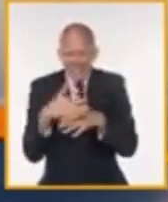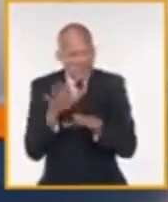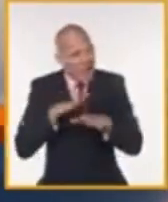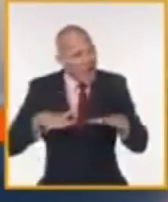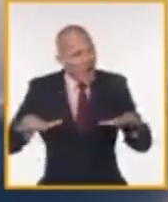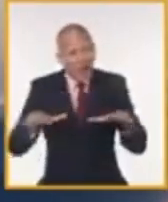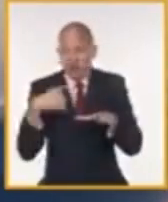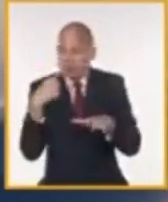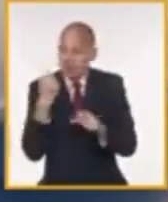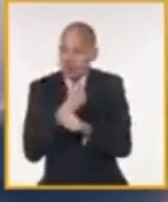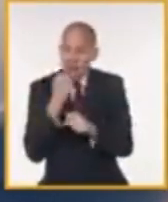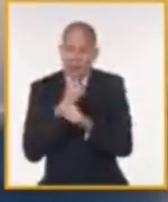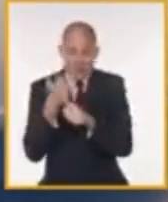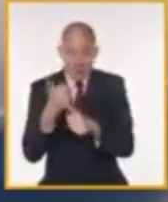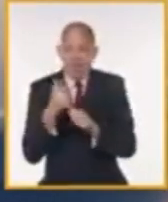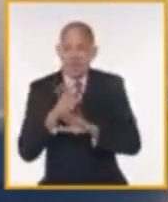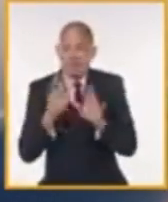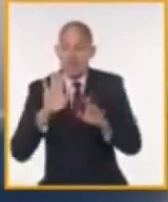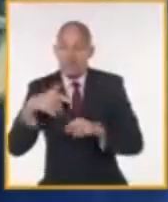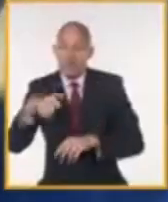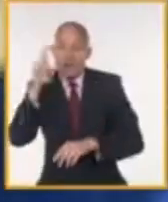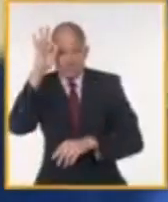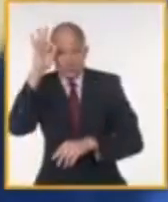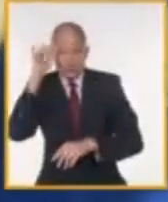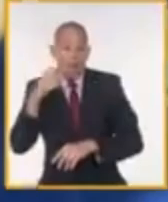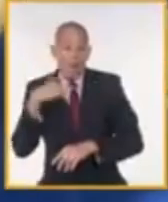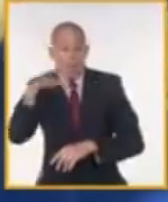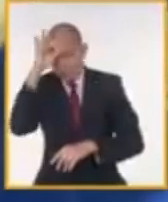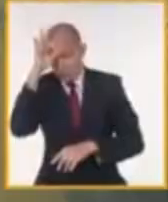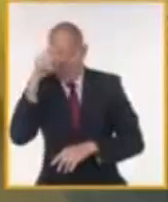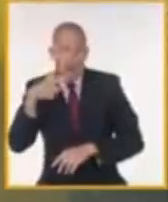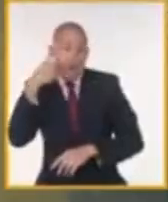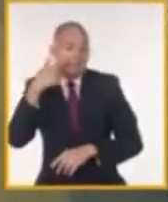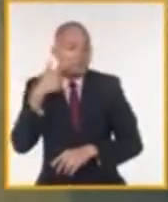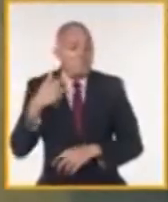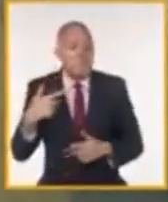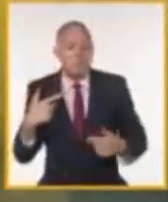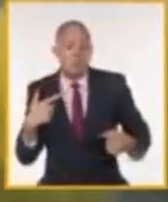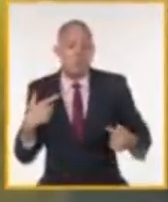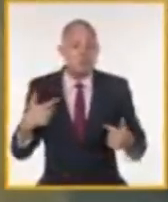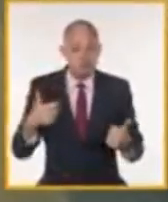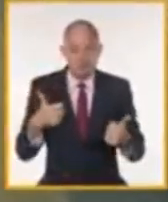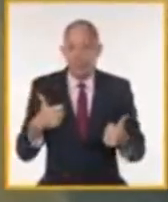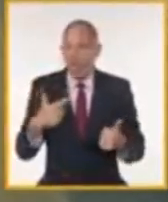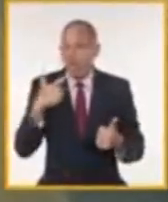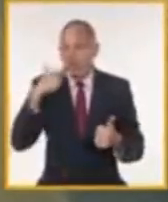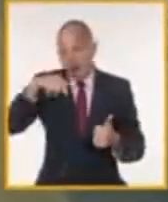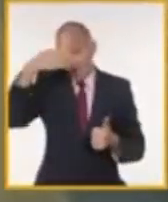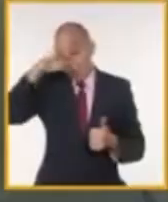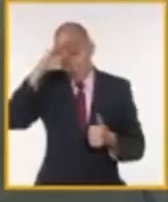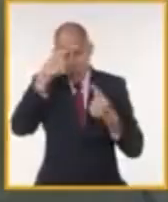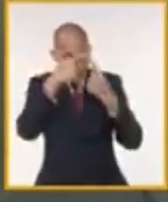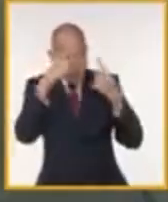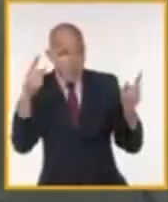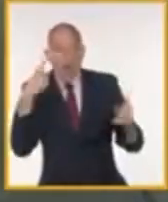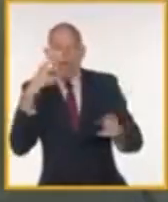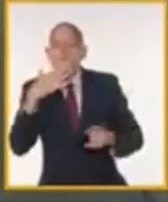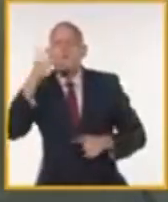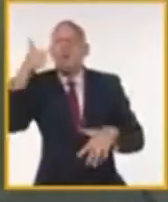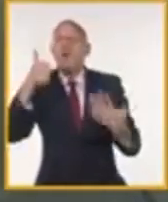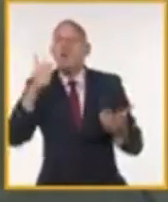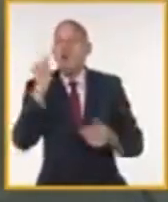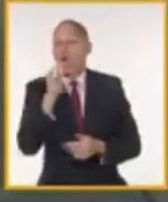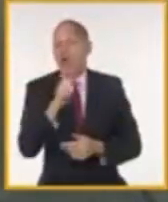equipo de calidad, que eso lo vamos chequeando ahí día a día. Se dice que uno de los mejores astilleros que construye barcos en Cuba es el de